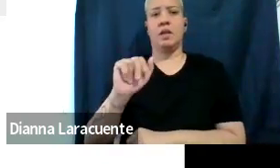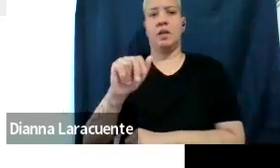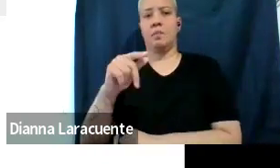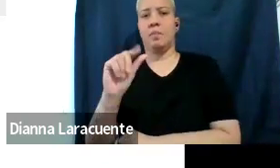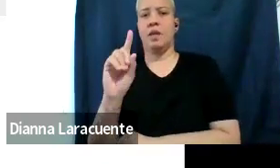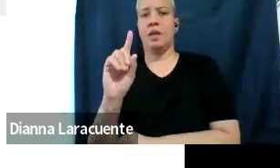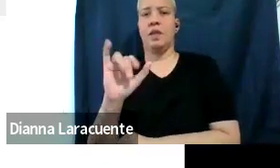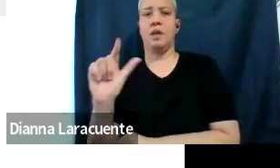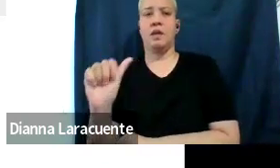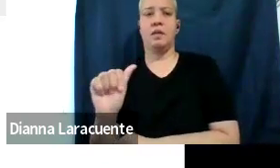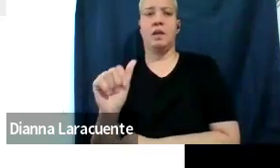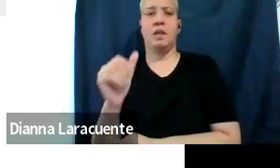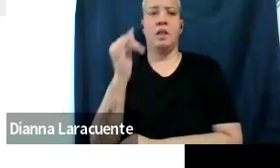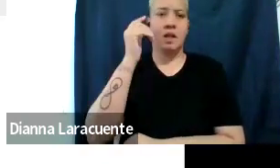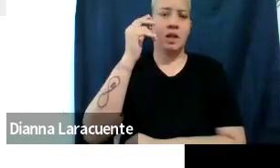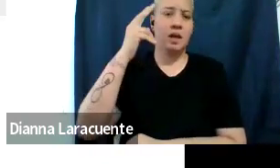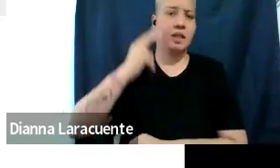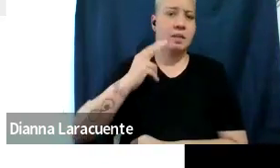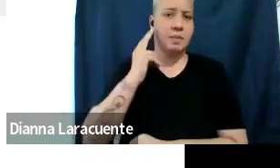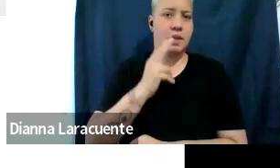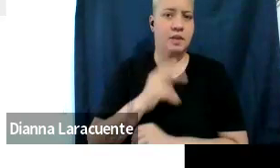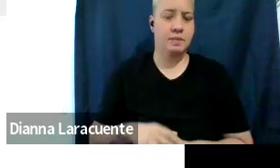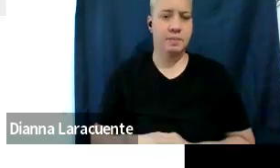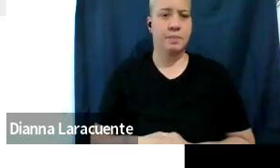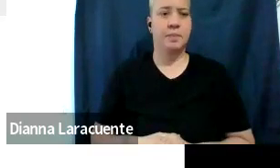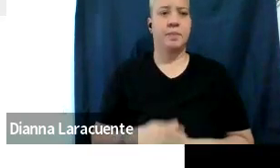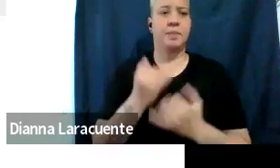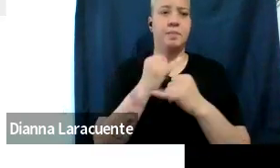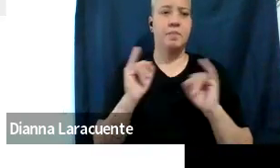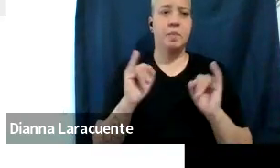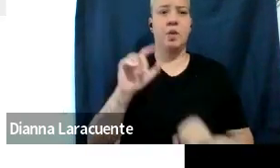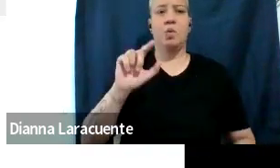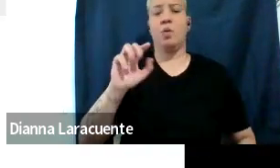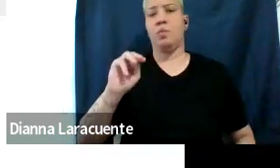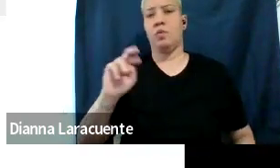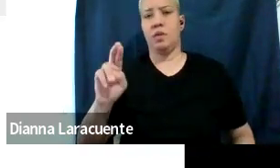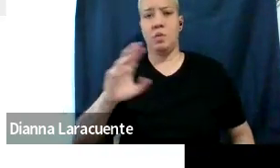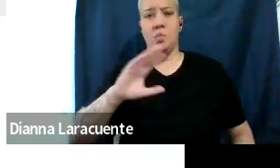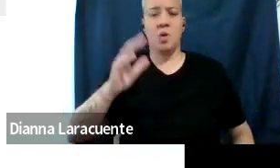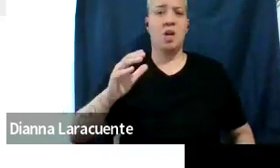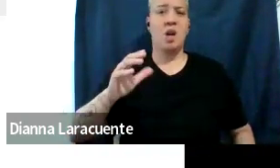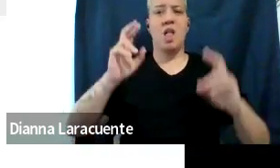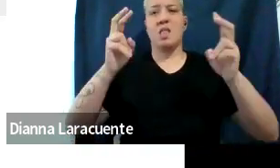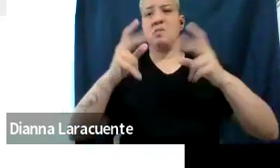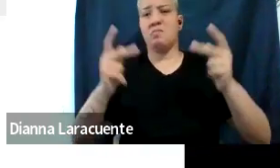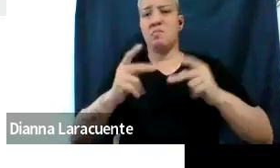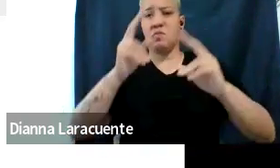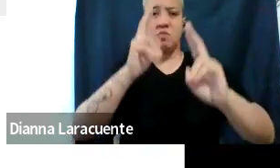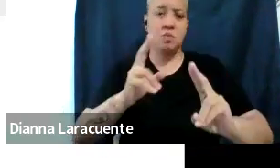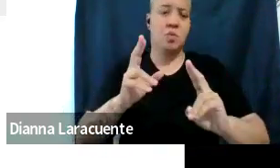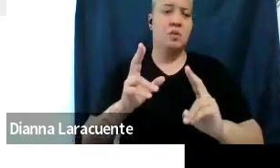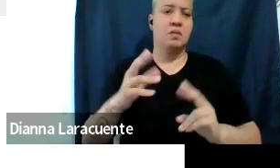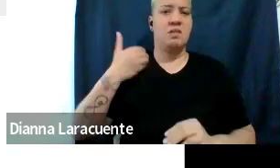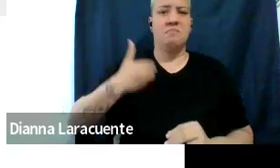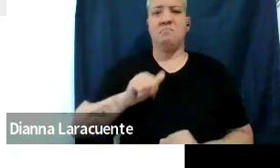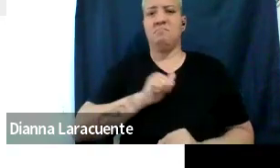independentista, poeta y músico, dice: Luis Muñoz Rivera jamás buscó título ni honores, jamás se ocupó de su